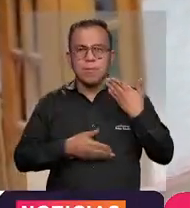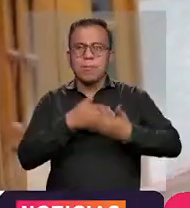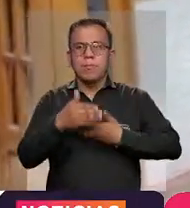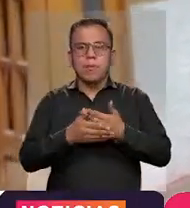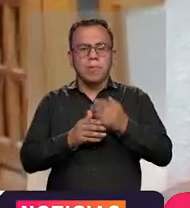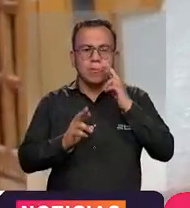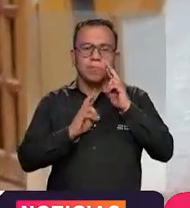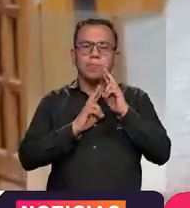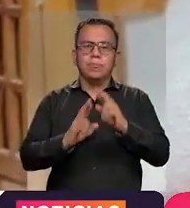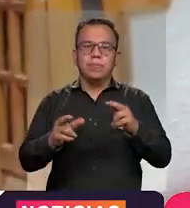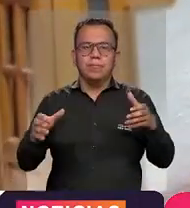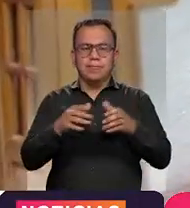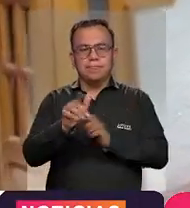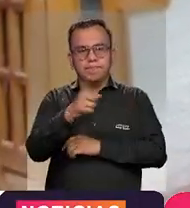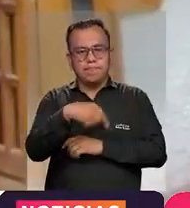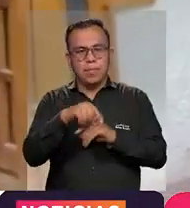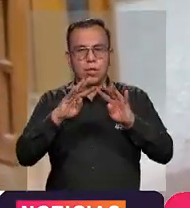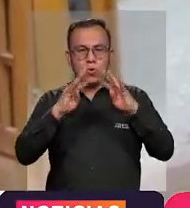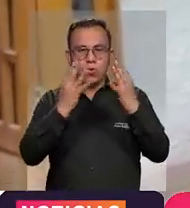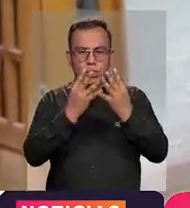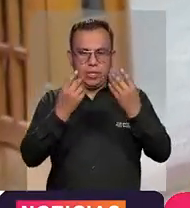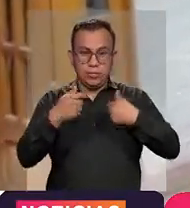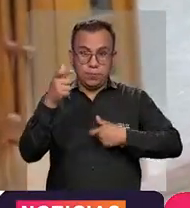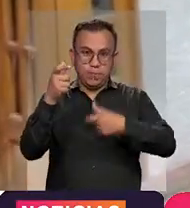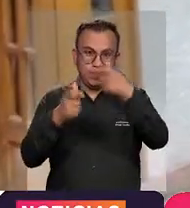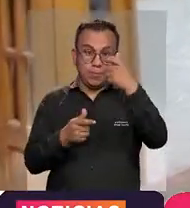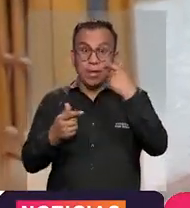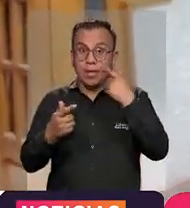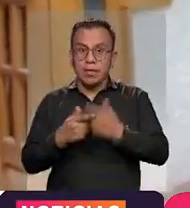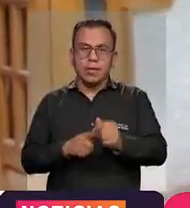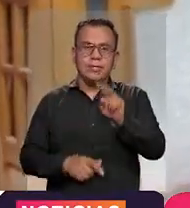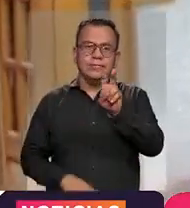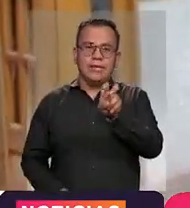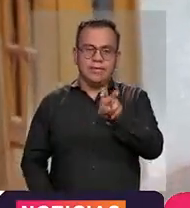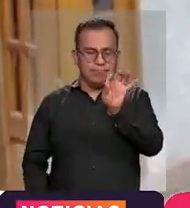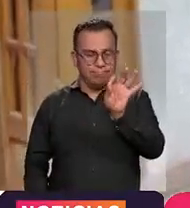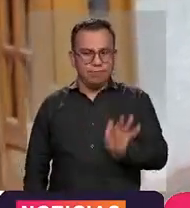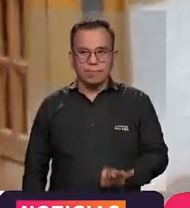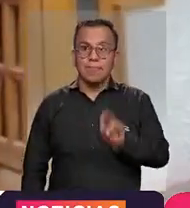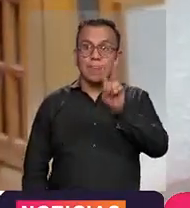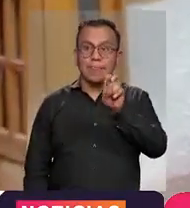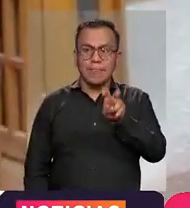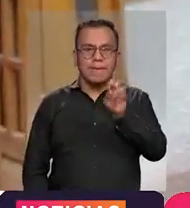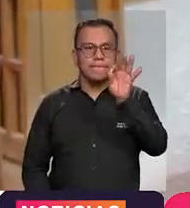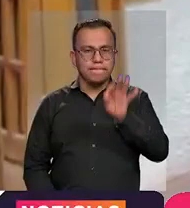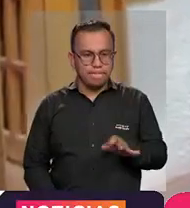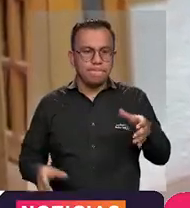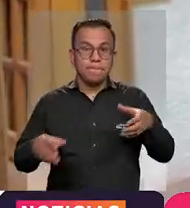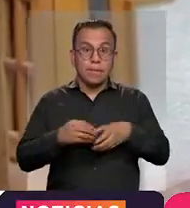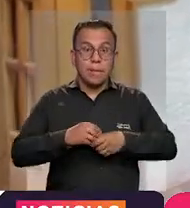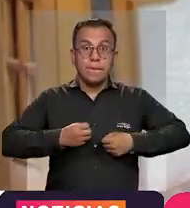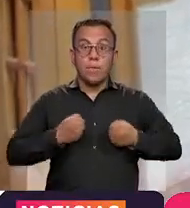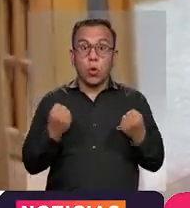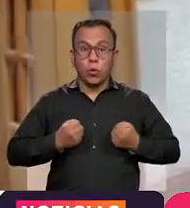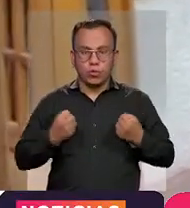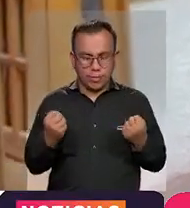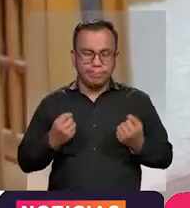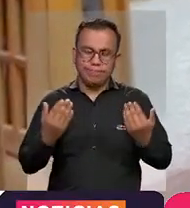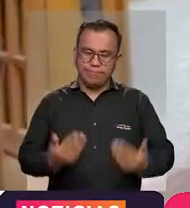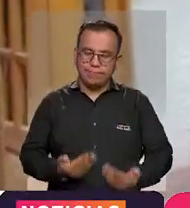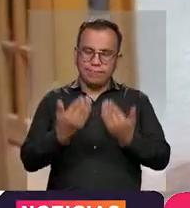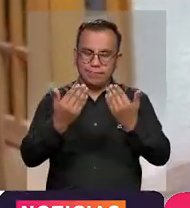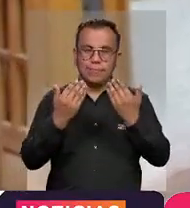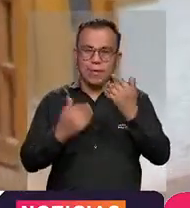para representarlos en el Congreso de la República. Somos 7, logramos 7 curules en Bogotá,